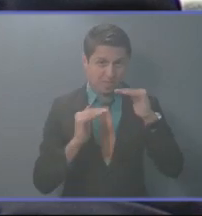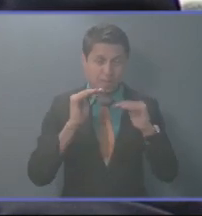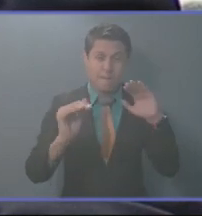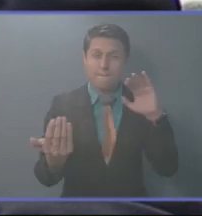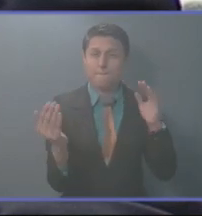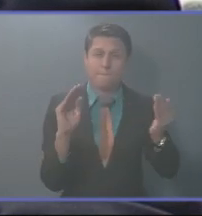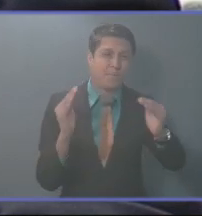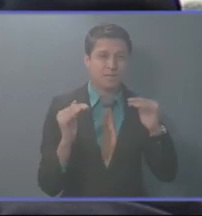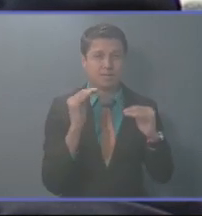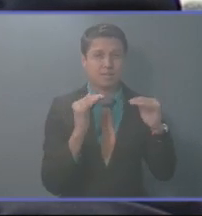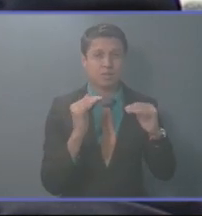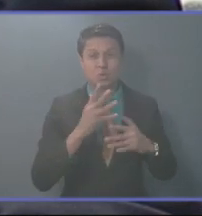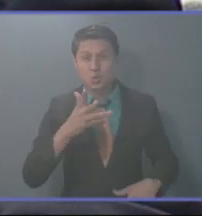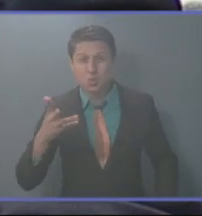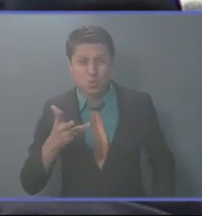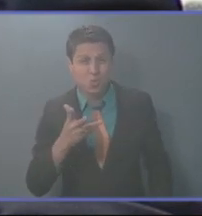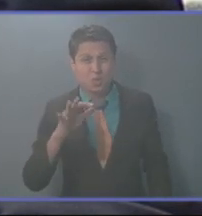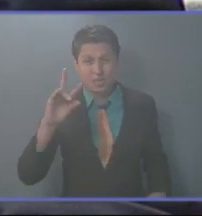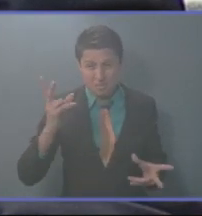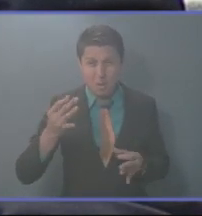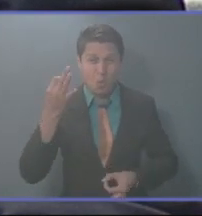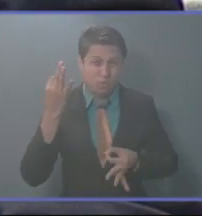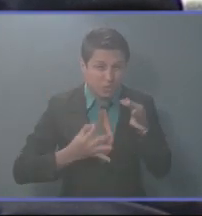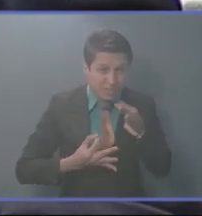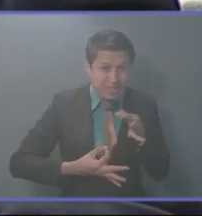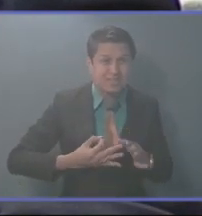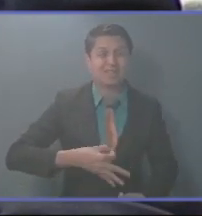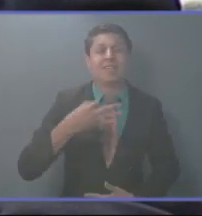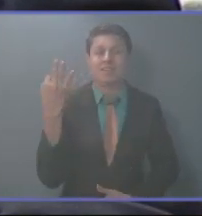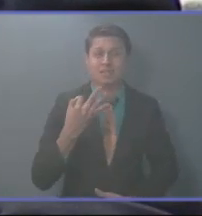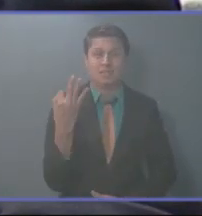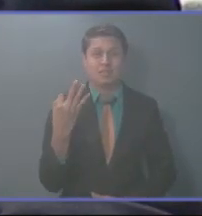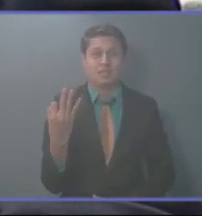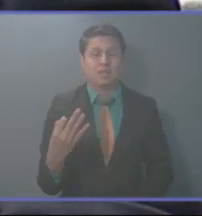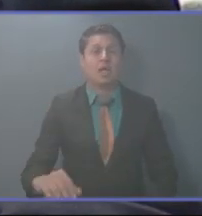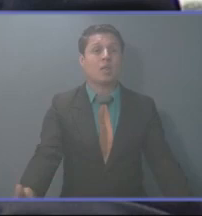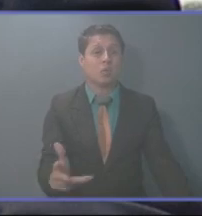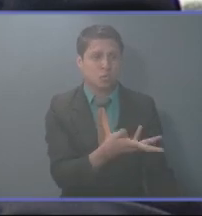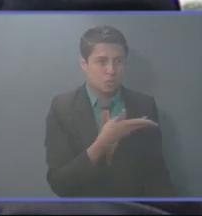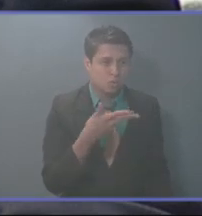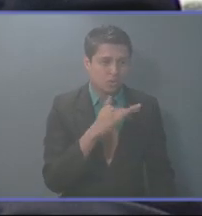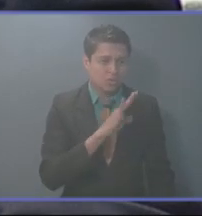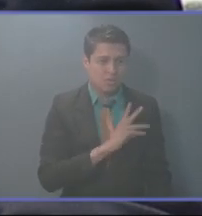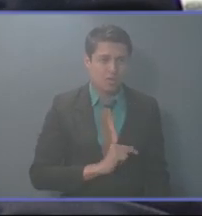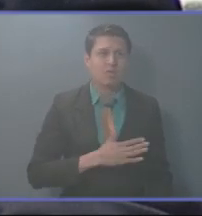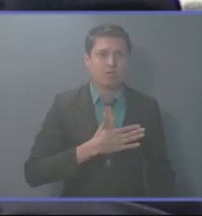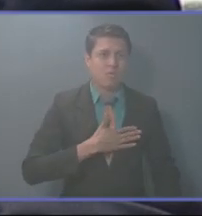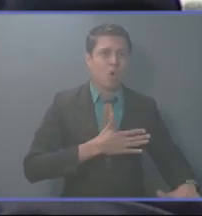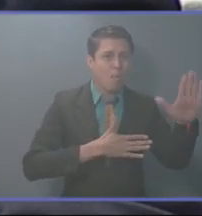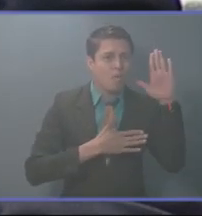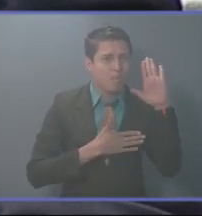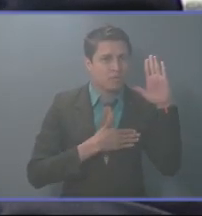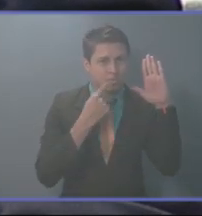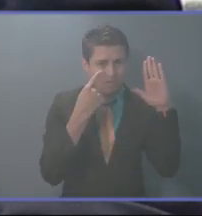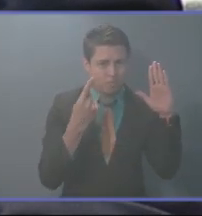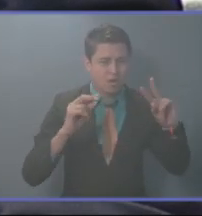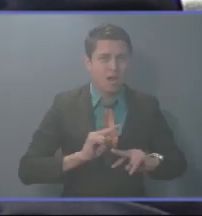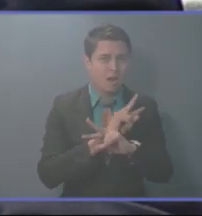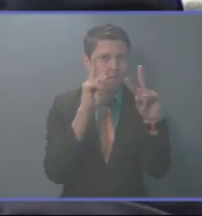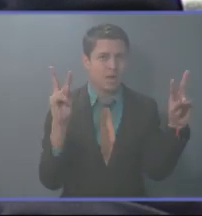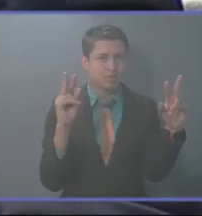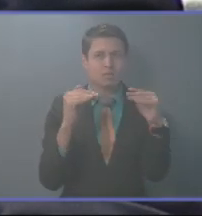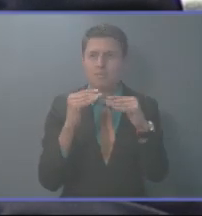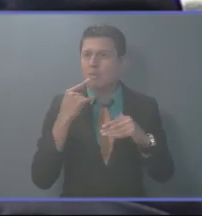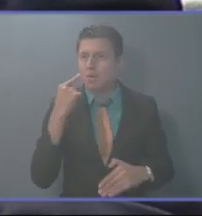equilibrar las exigencias de justicia, por una parte, y el compromiso por la paz, por otra parte. Así lo exige también